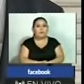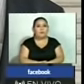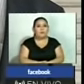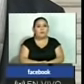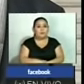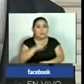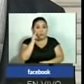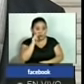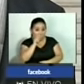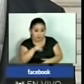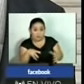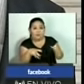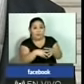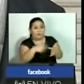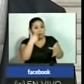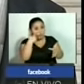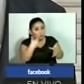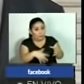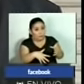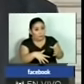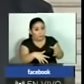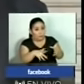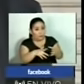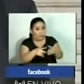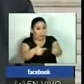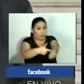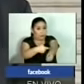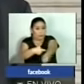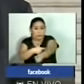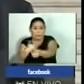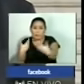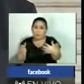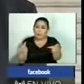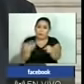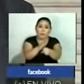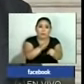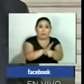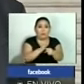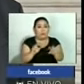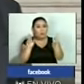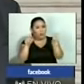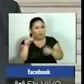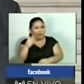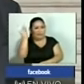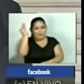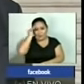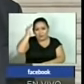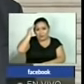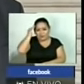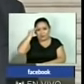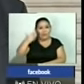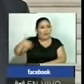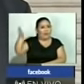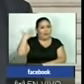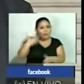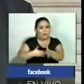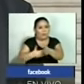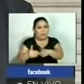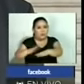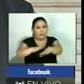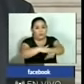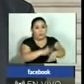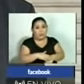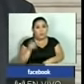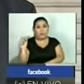que sería lo que vendría a hacer que colapse el sistema de salud, que es el término que ustedes han estado escuchando desde el inicio de